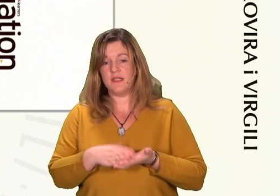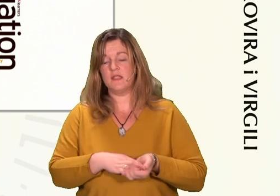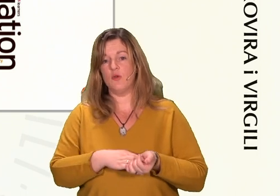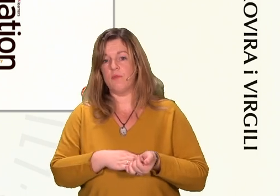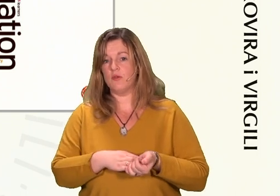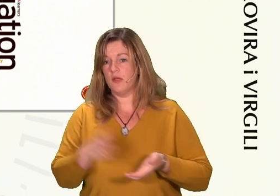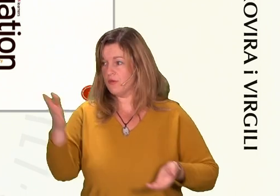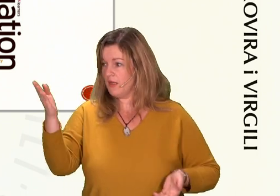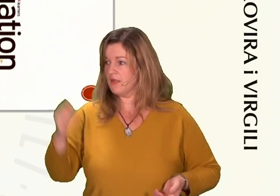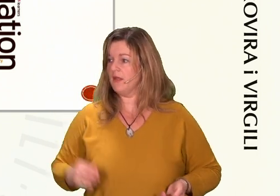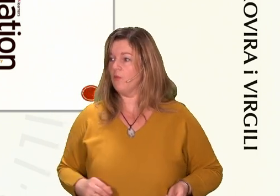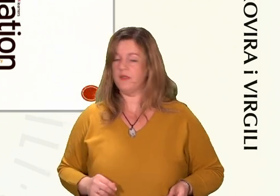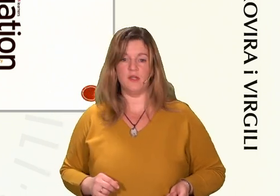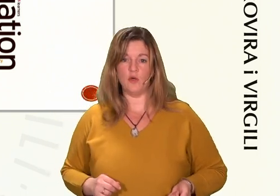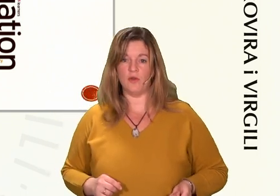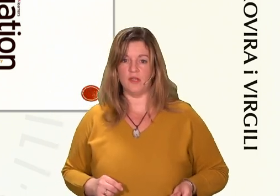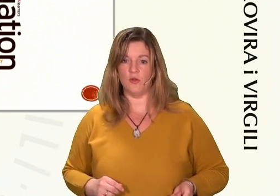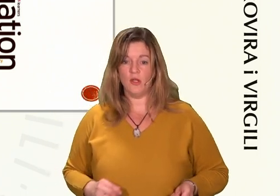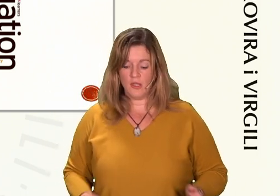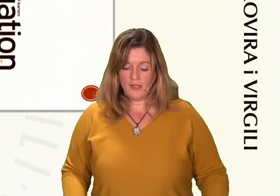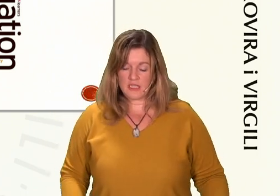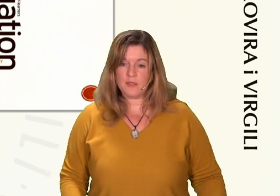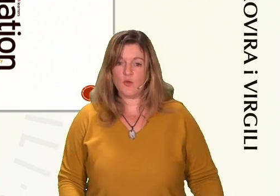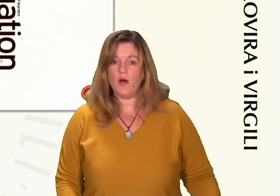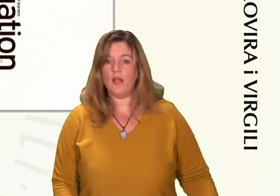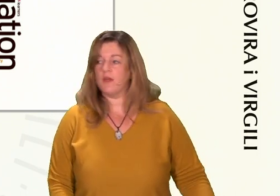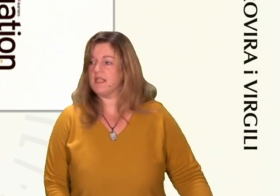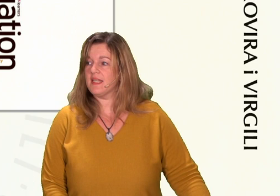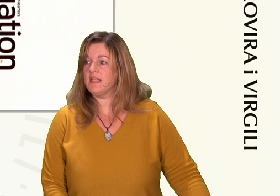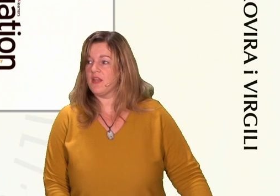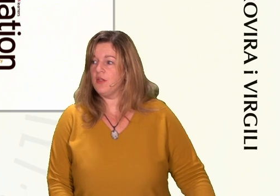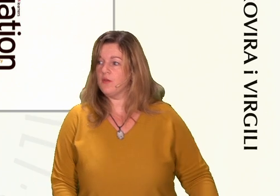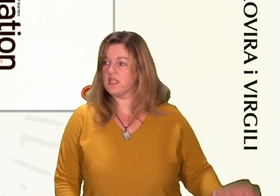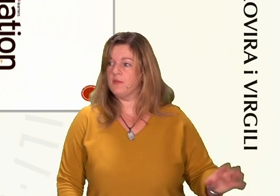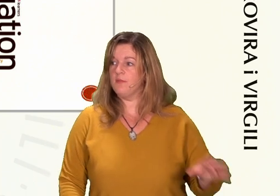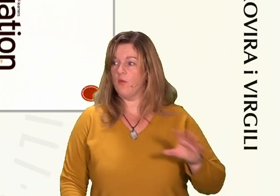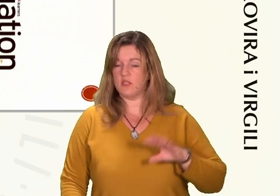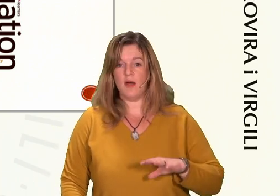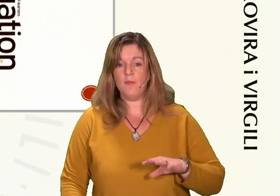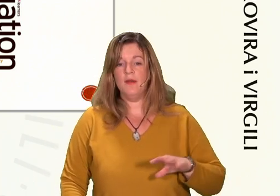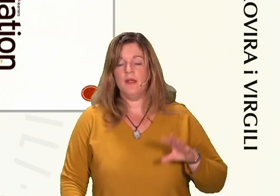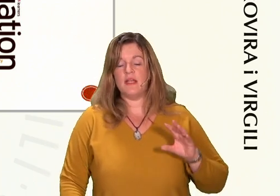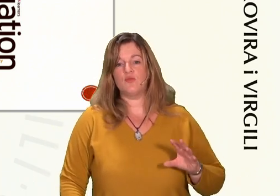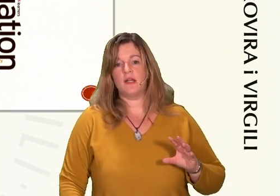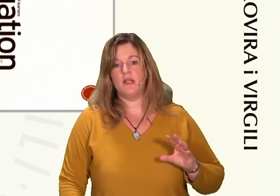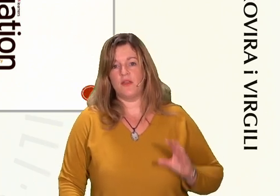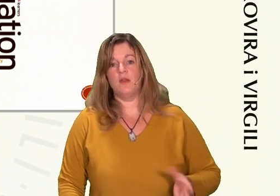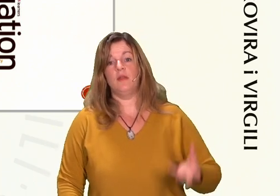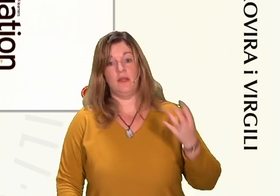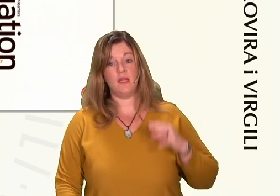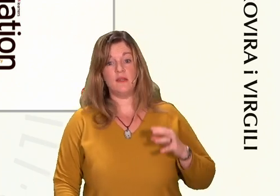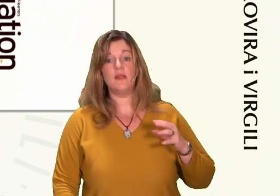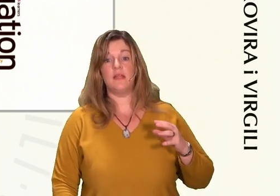prácticas clínicas tienen un peso en la nota de un 25%. Respecto a lo que es la acreditación de SBIP o SBAP, es una